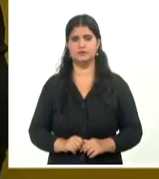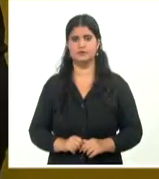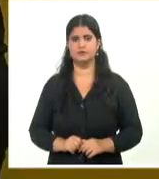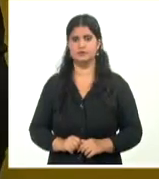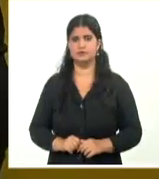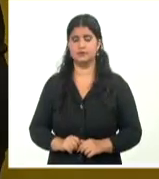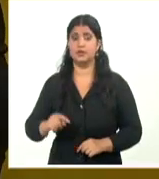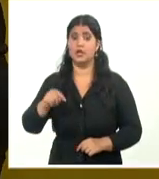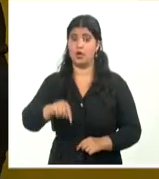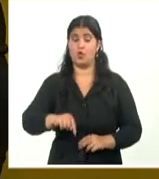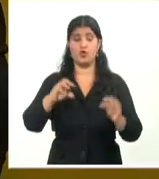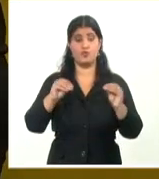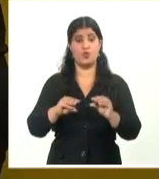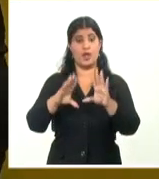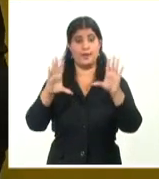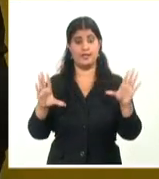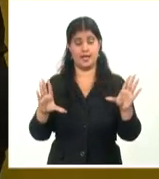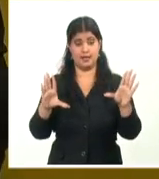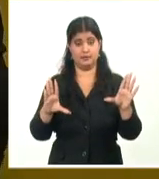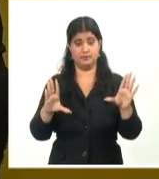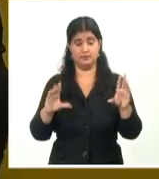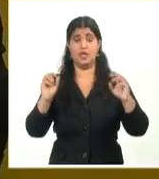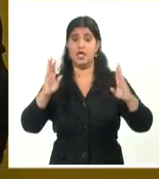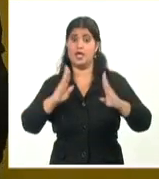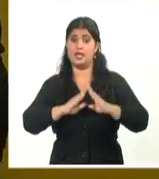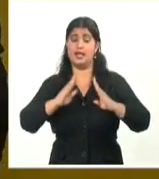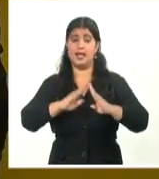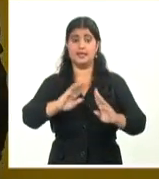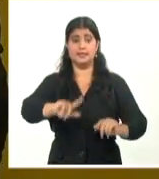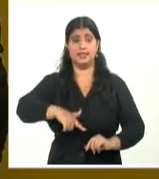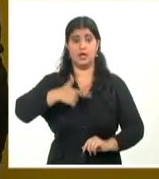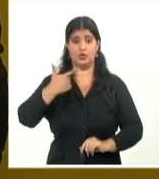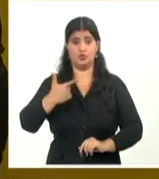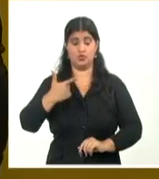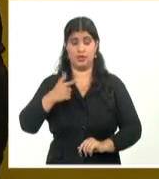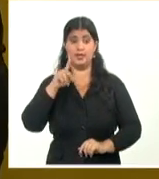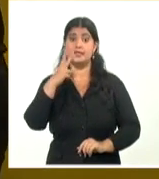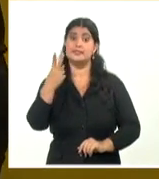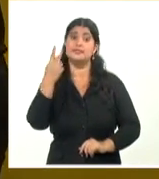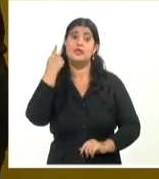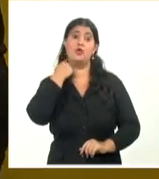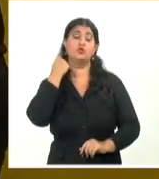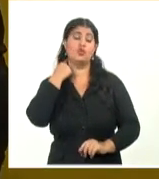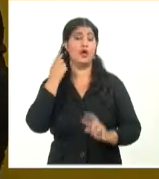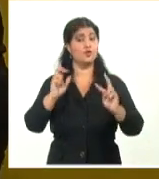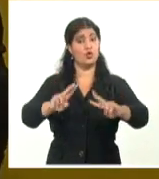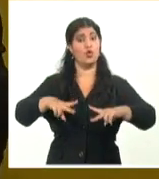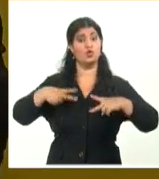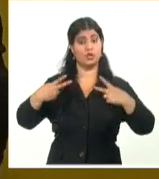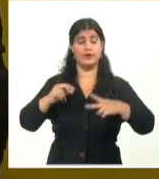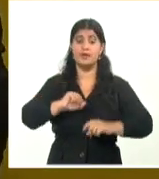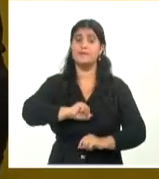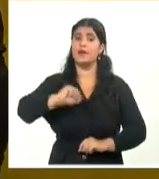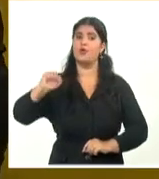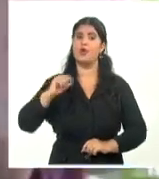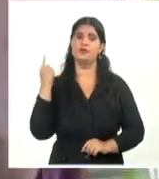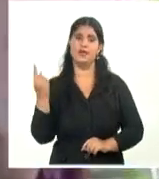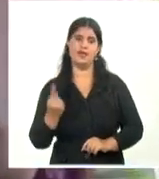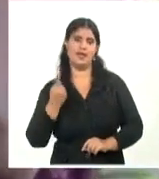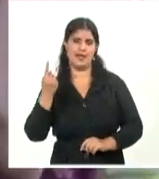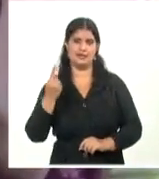Y esta mañana la Casa Matriz del Fondo Cubano de Bienes Culturales recibió por segundo año consecutivo la condición de vanguardia nacional.